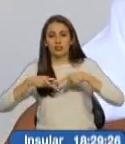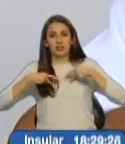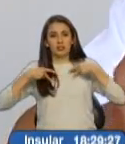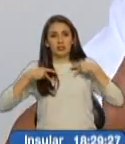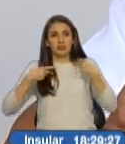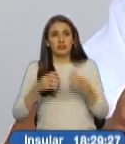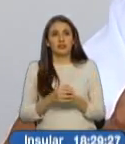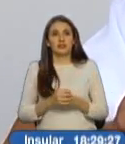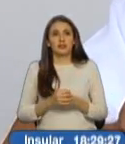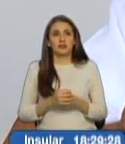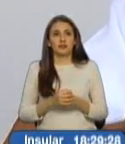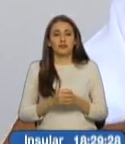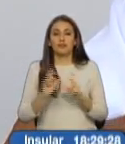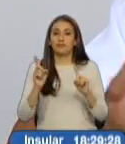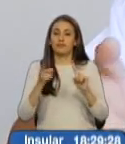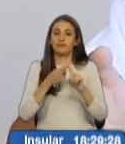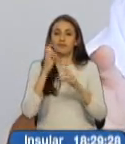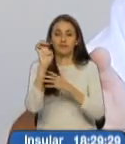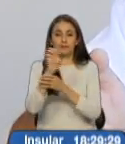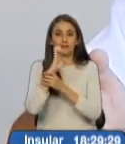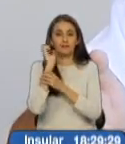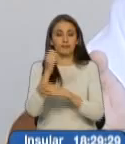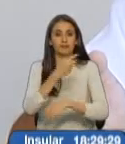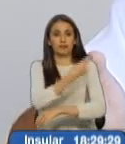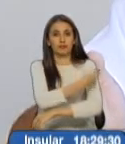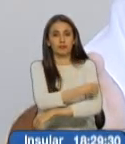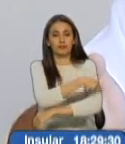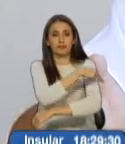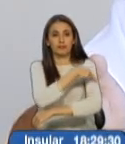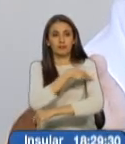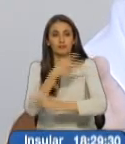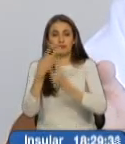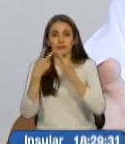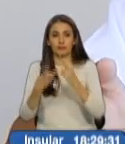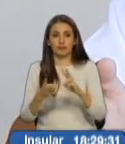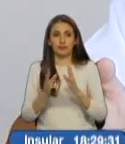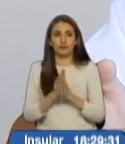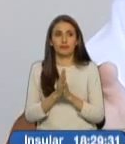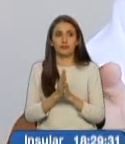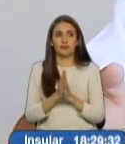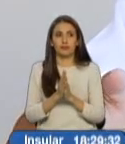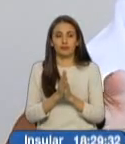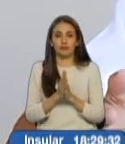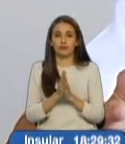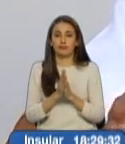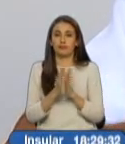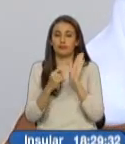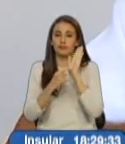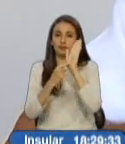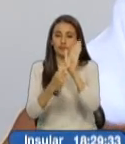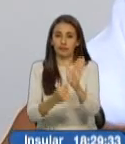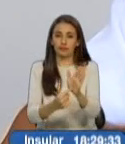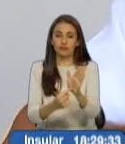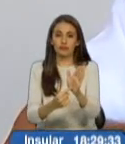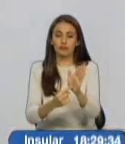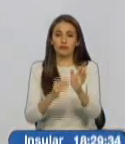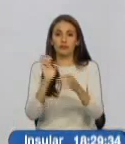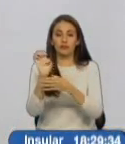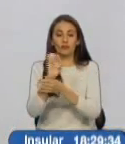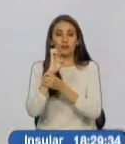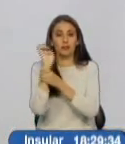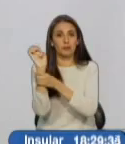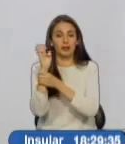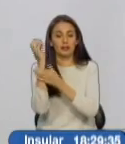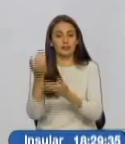rescate, primeros auxilios y todos los temas que corresponden para en caso de que se presente una emergencia. De